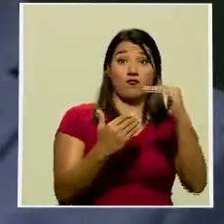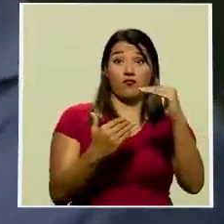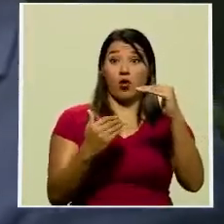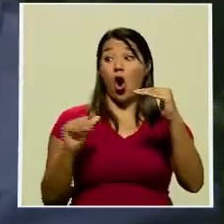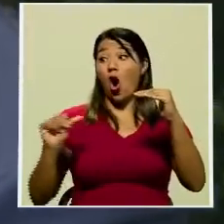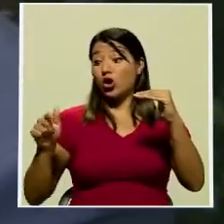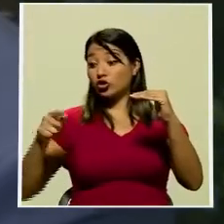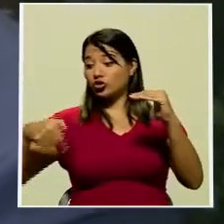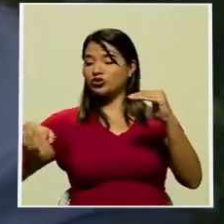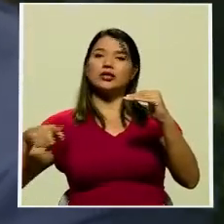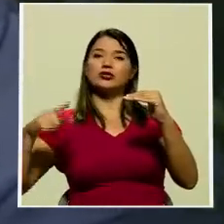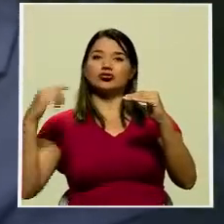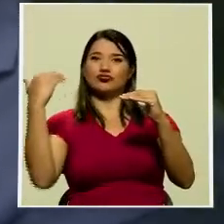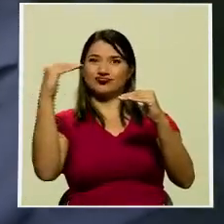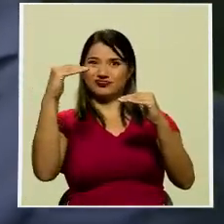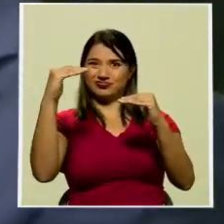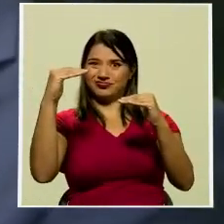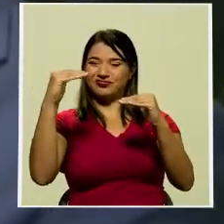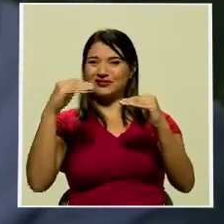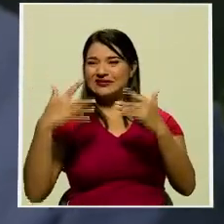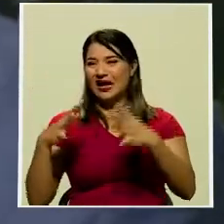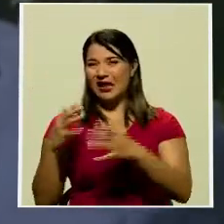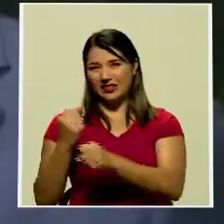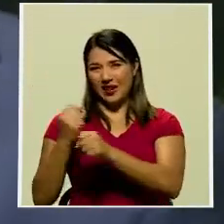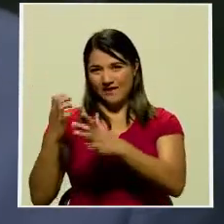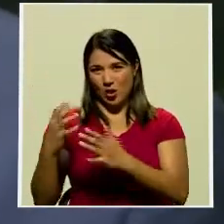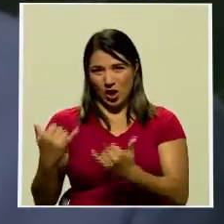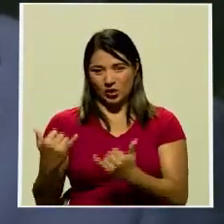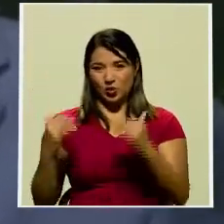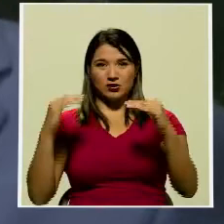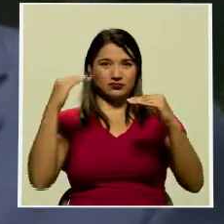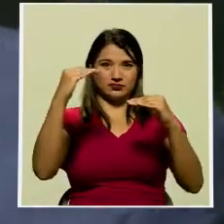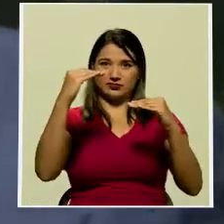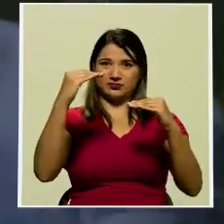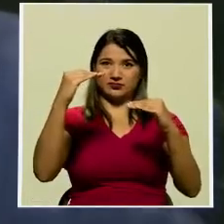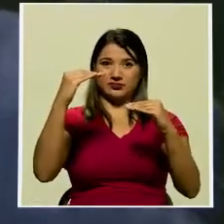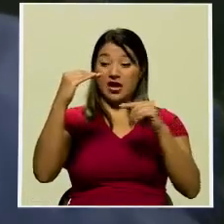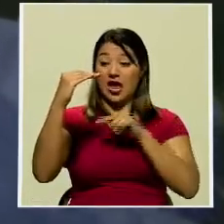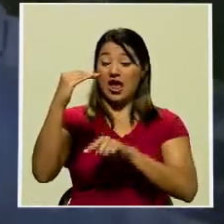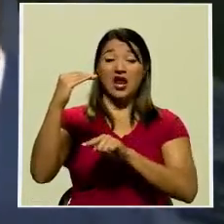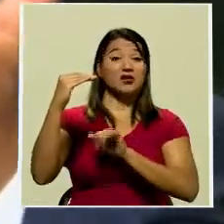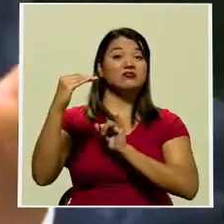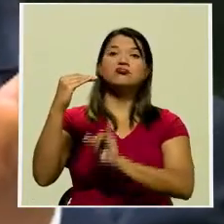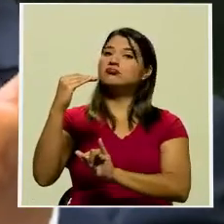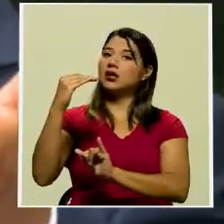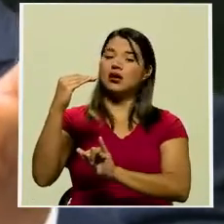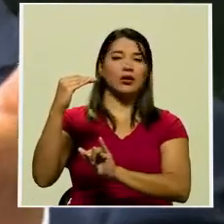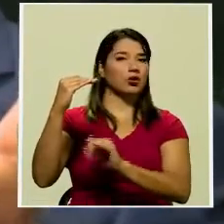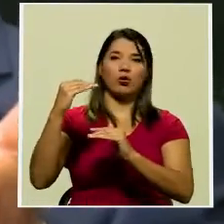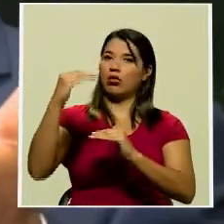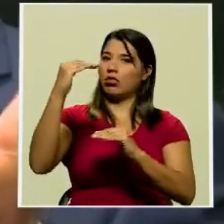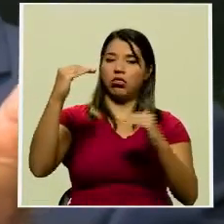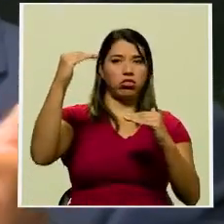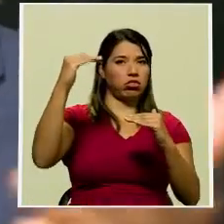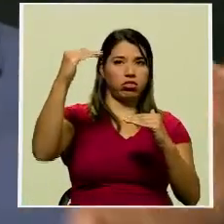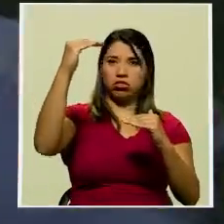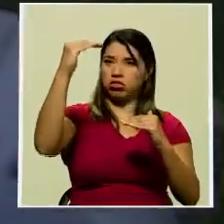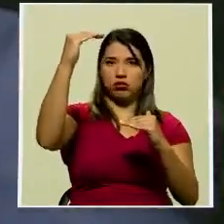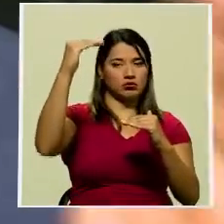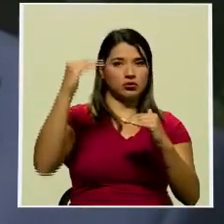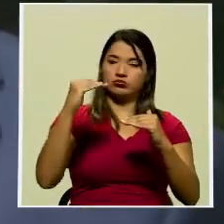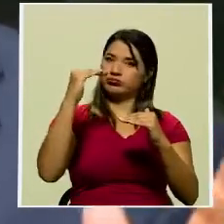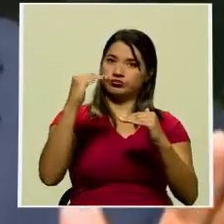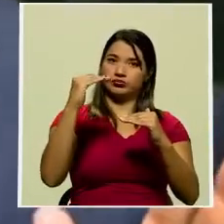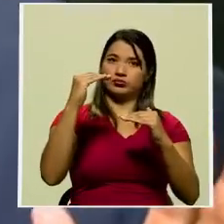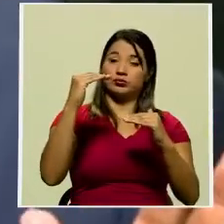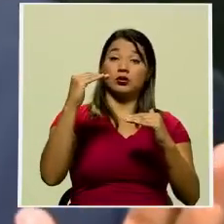queda ahí, quedito, esperando que el salario global llegue a alcanzar el salario que hoy tiene y se